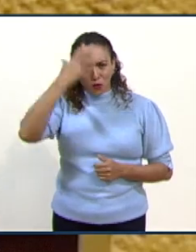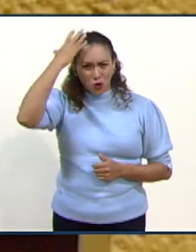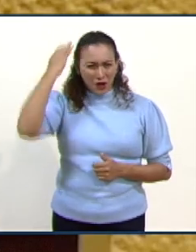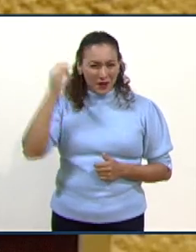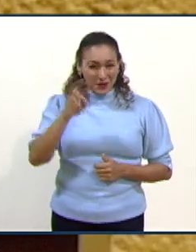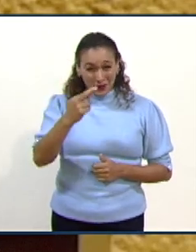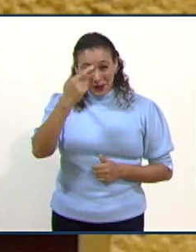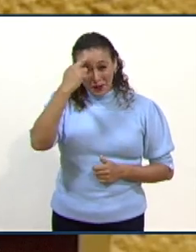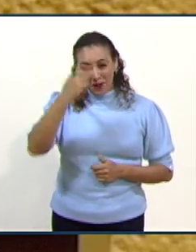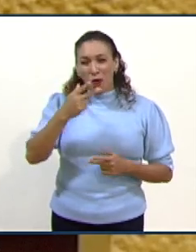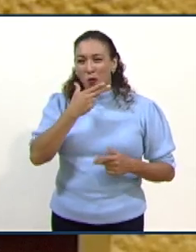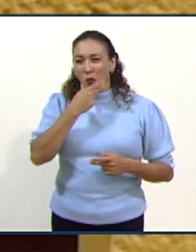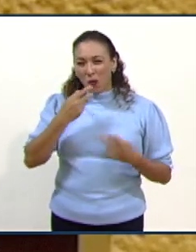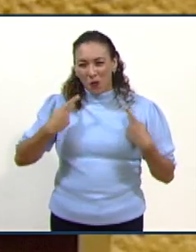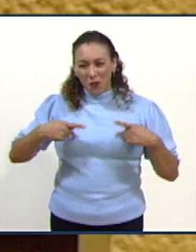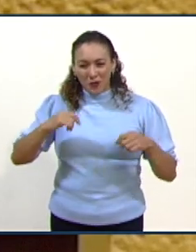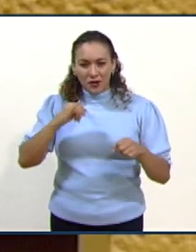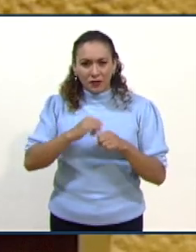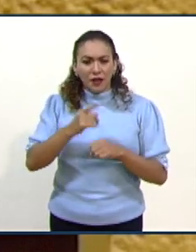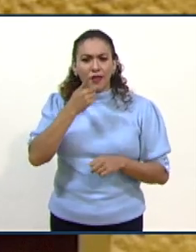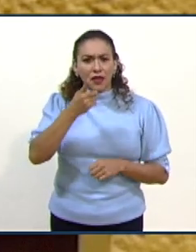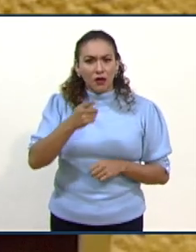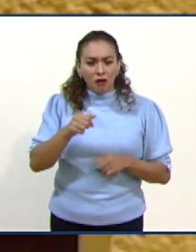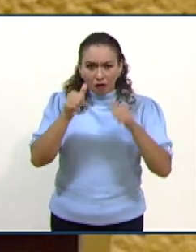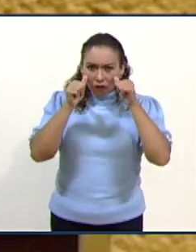a la gente, al desvalido.